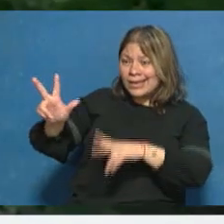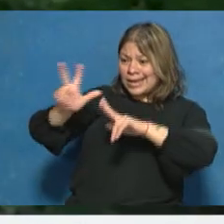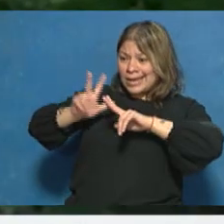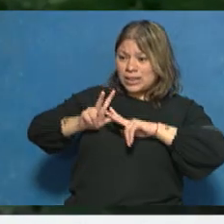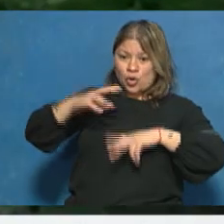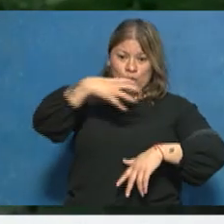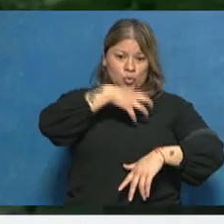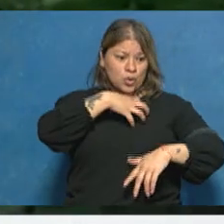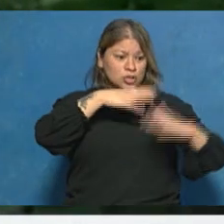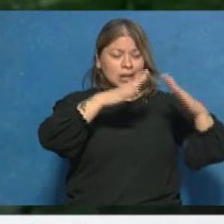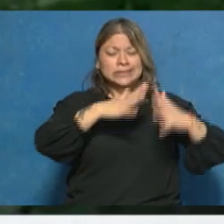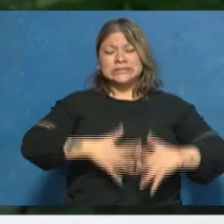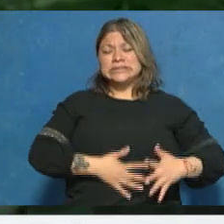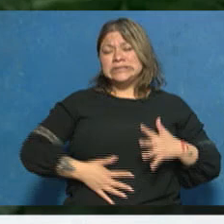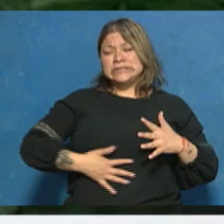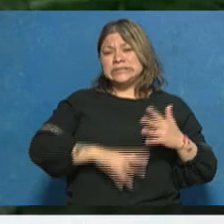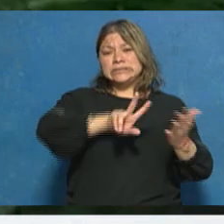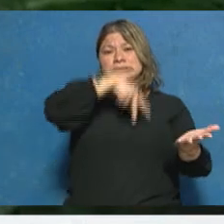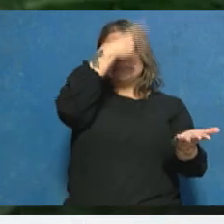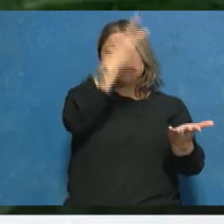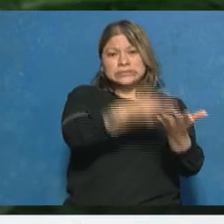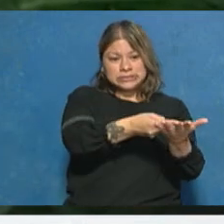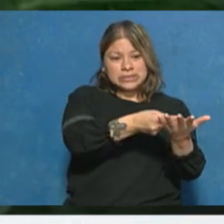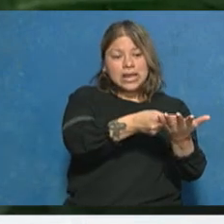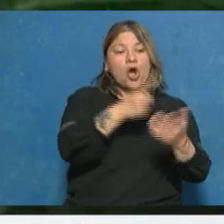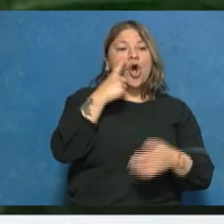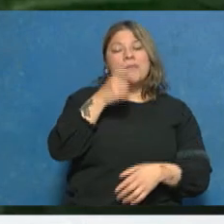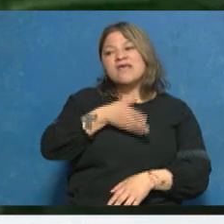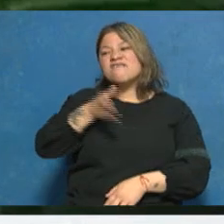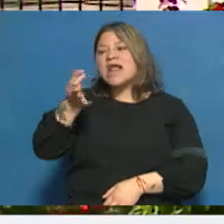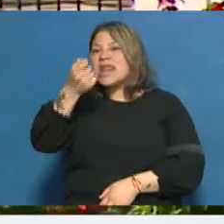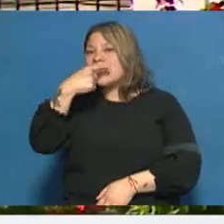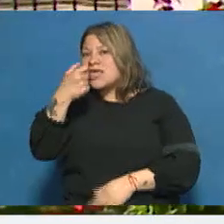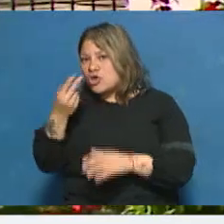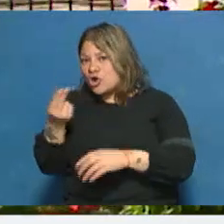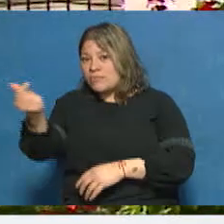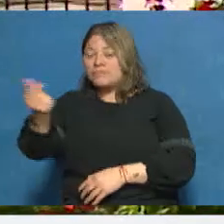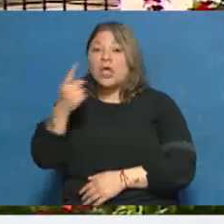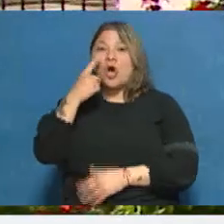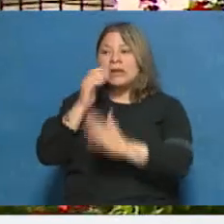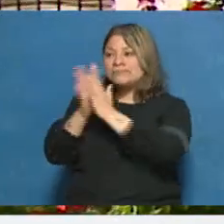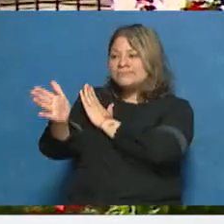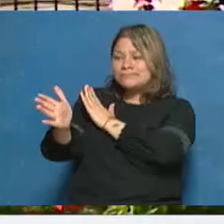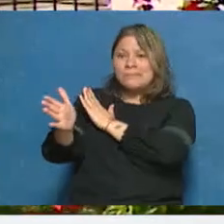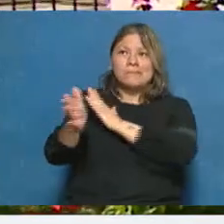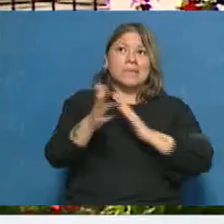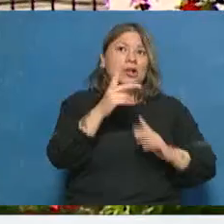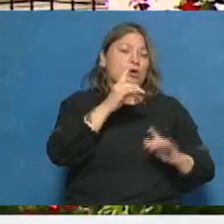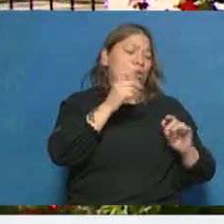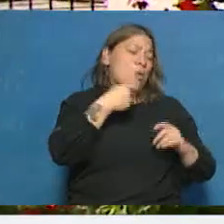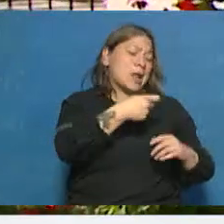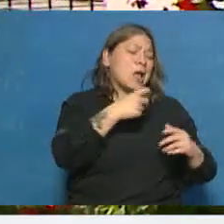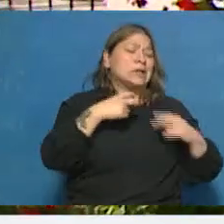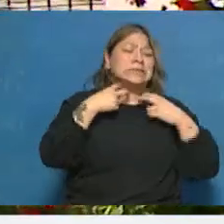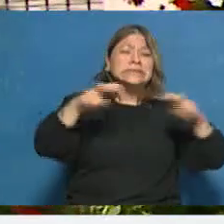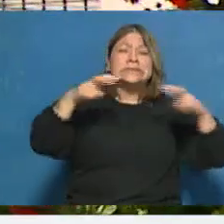de casa se había descompuesto y caído y que iba a comprarle un calmante. El sujeto se alejó, pero los pedidos de auxilio del jubilado